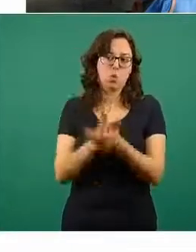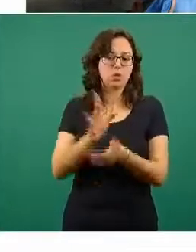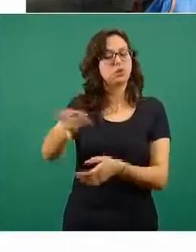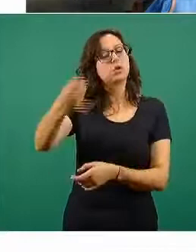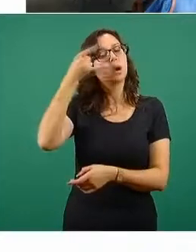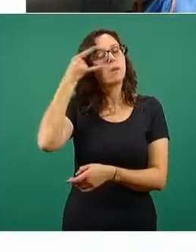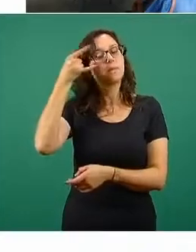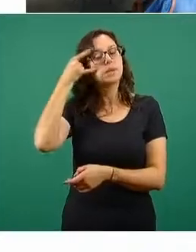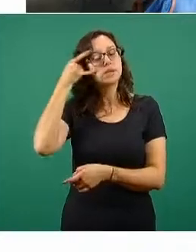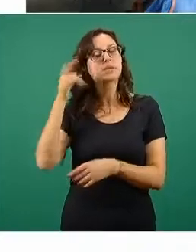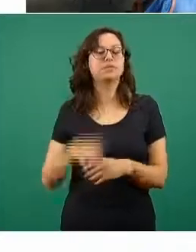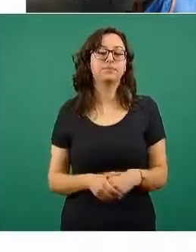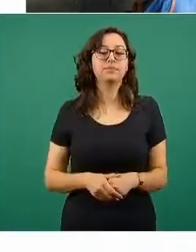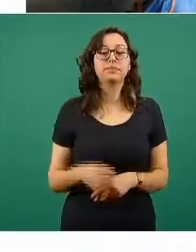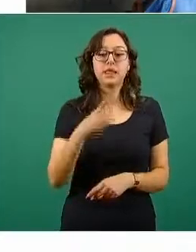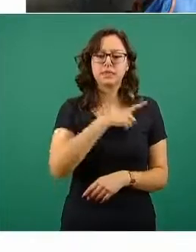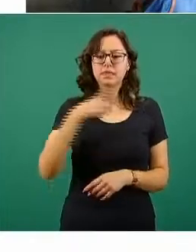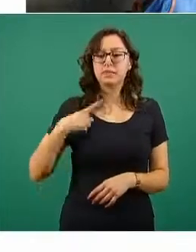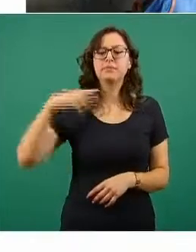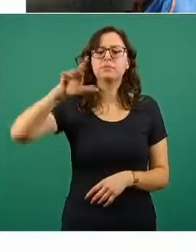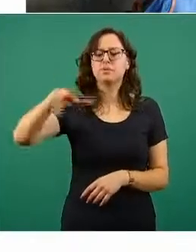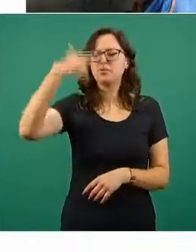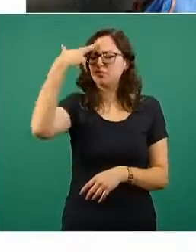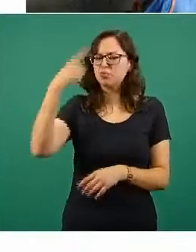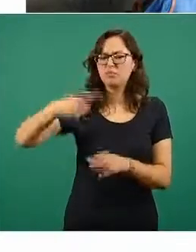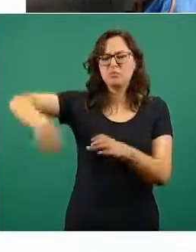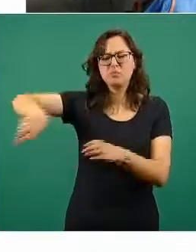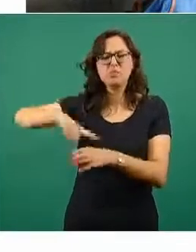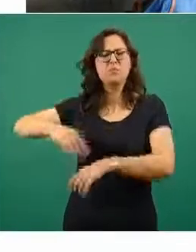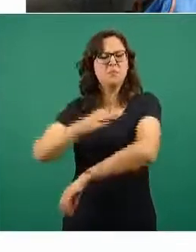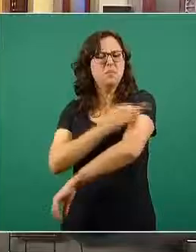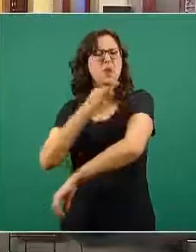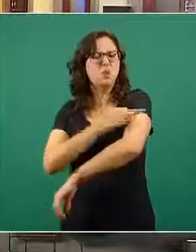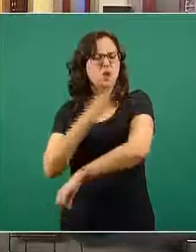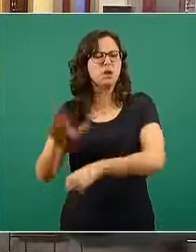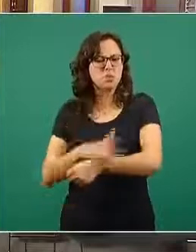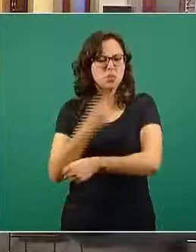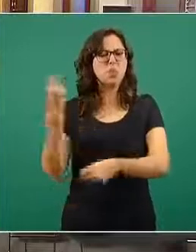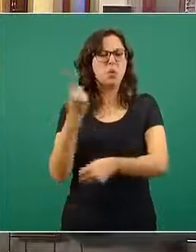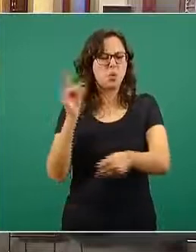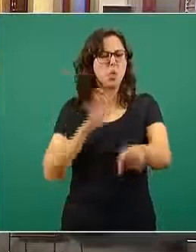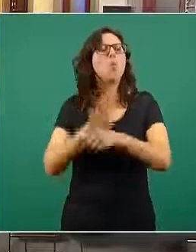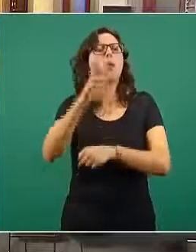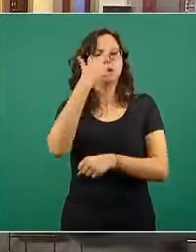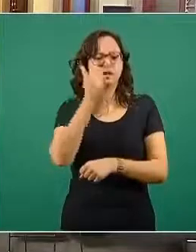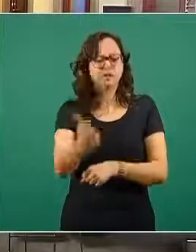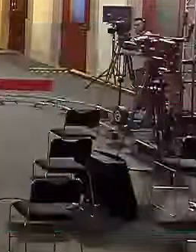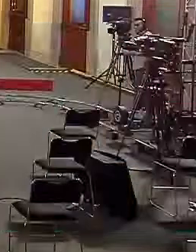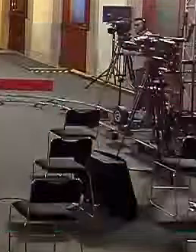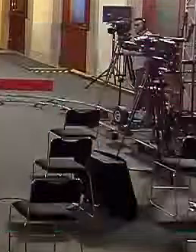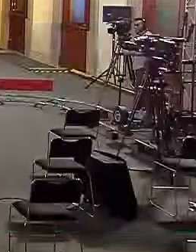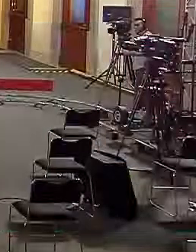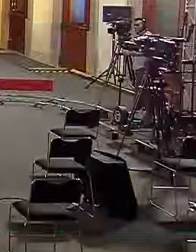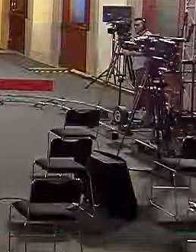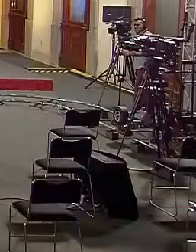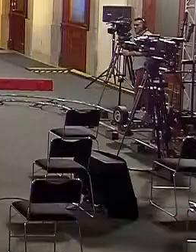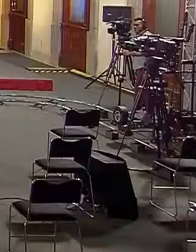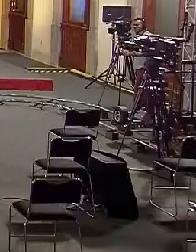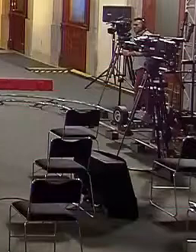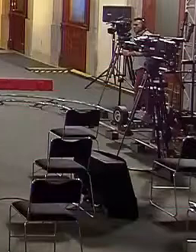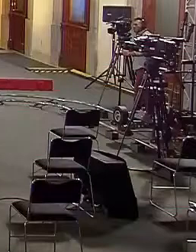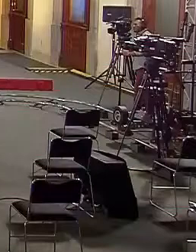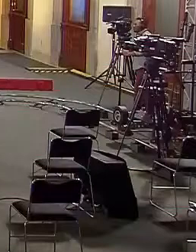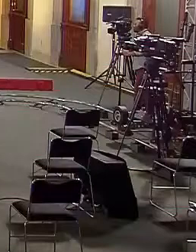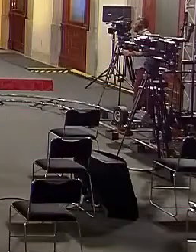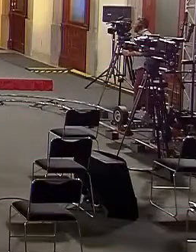Campeche. Recordar, decía, cuál fue la motivación y ha sido la motivación de esta vacunación especial, es la oportunidad de que la vacunación